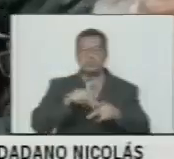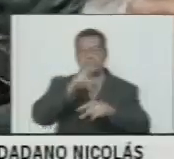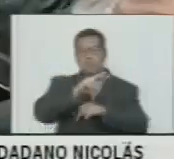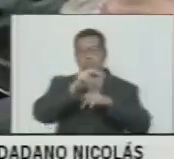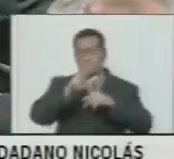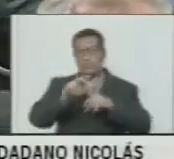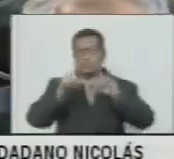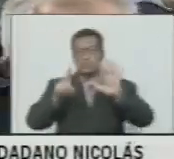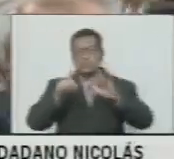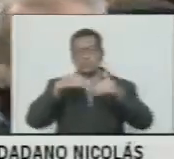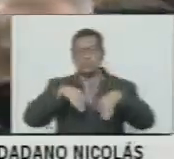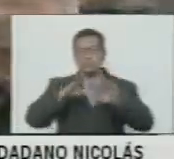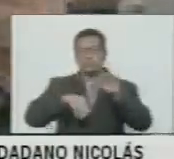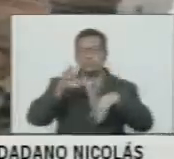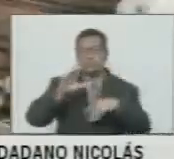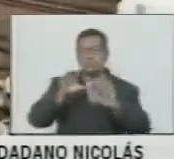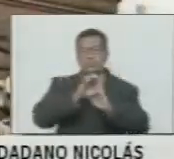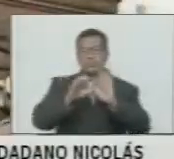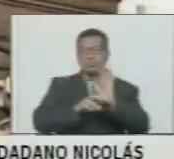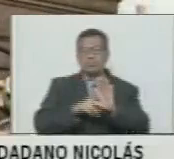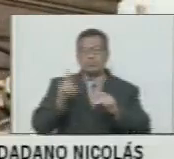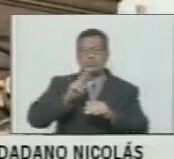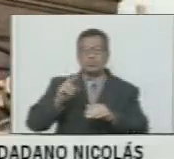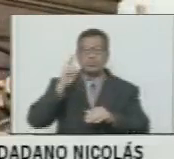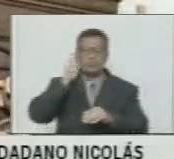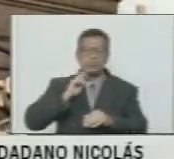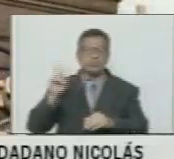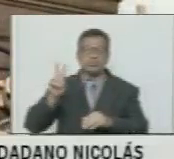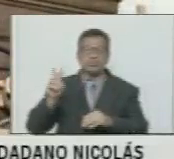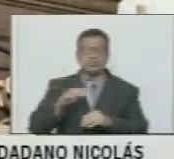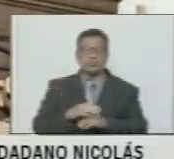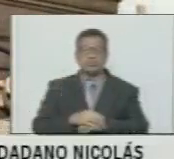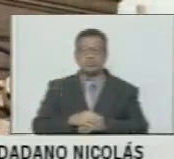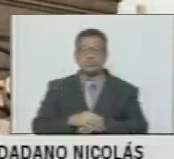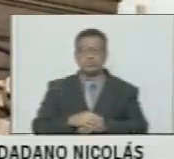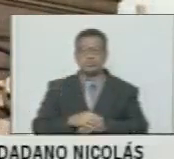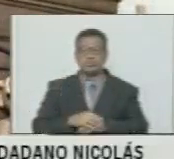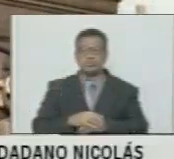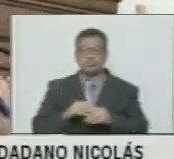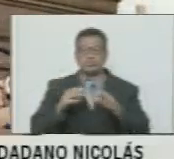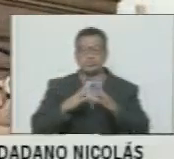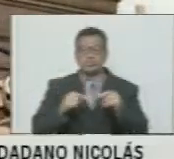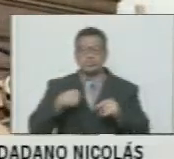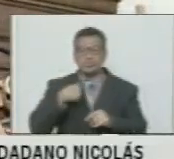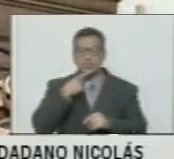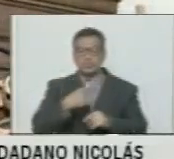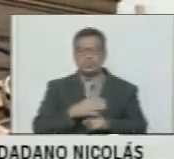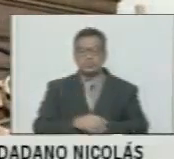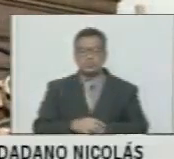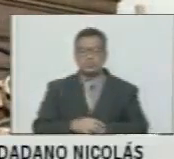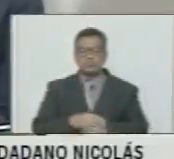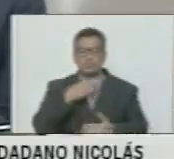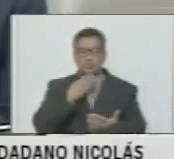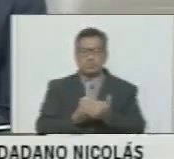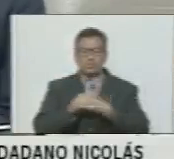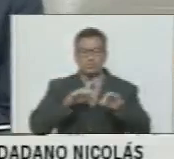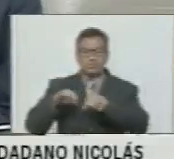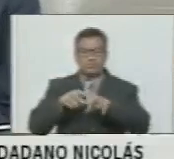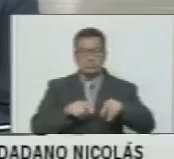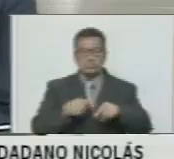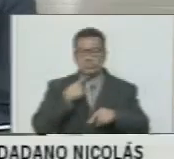14, y 236, numeral 15 de la Constitución de la República Bolivariana de Venezuela. Es todo, ciudadano presidente.